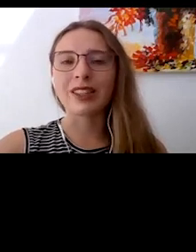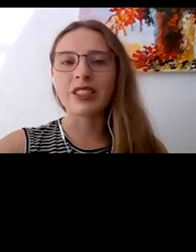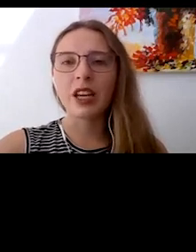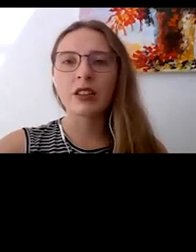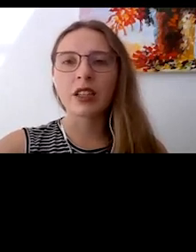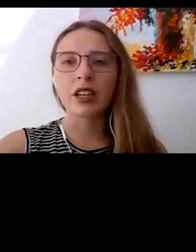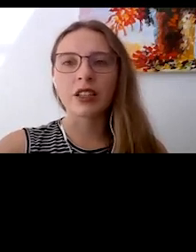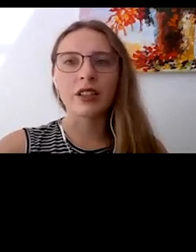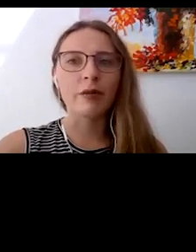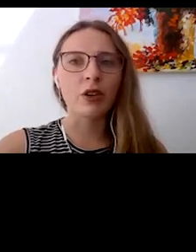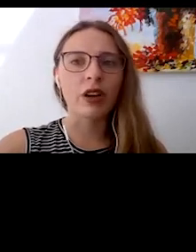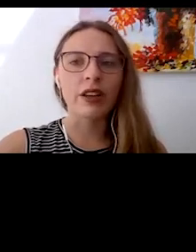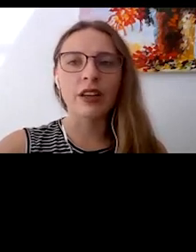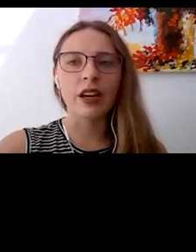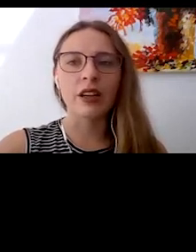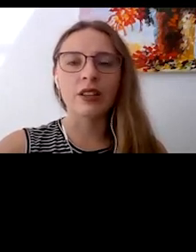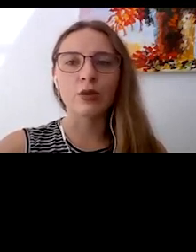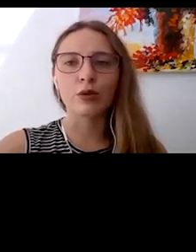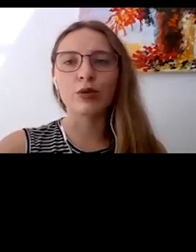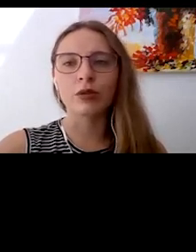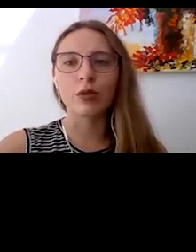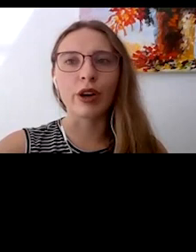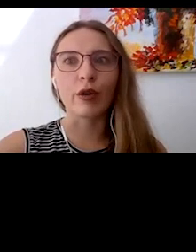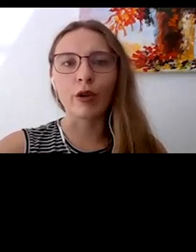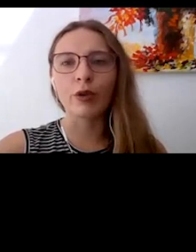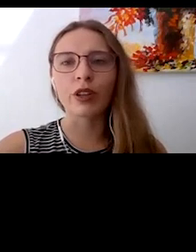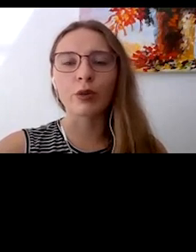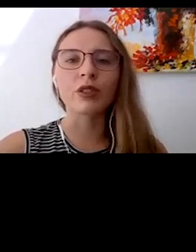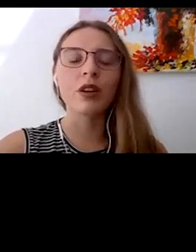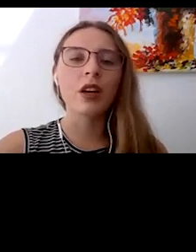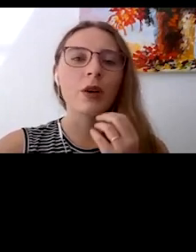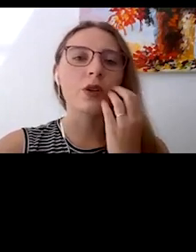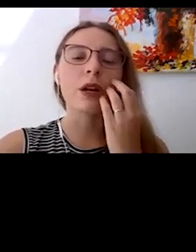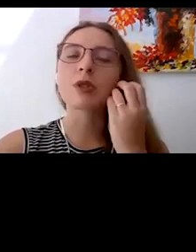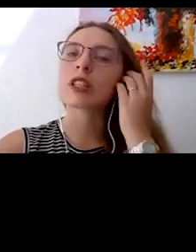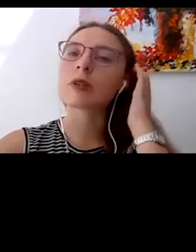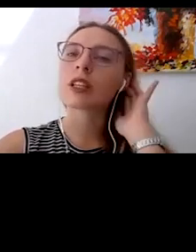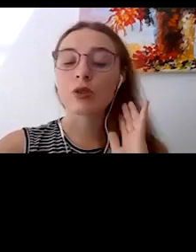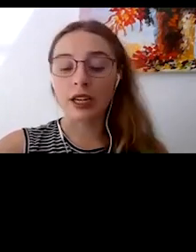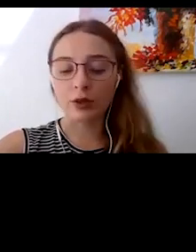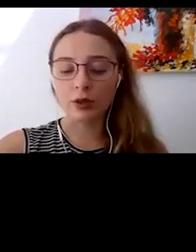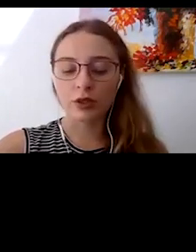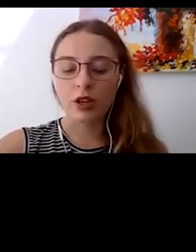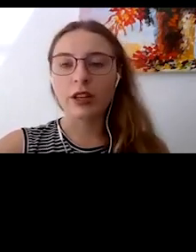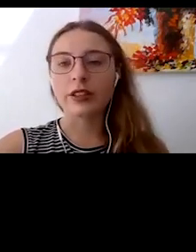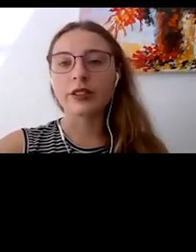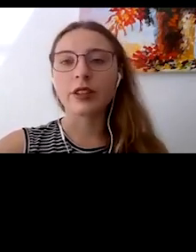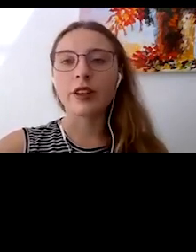pensión alimenticia llegue a ser menor. Ahí hay un error porque justo cuando hablamos del tema de los